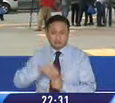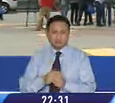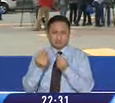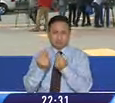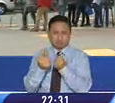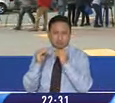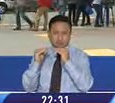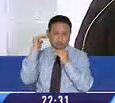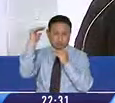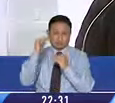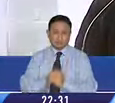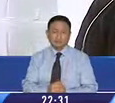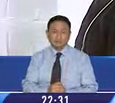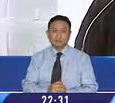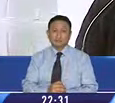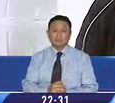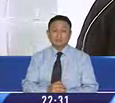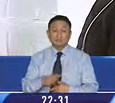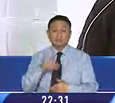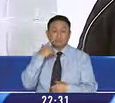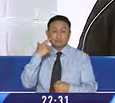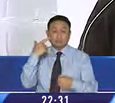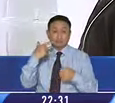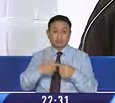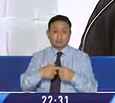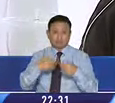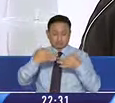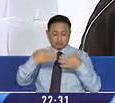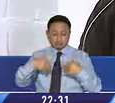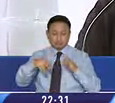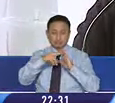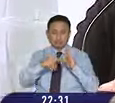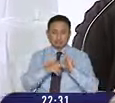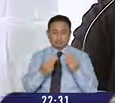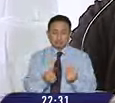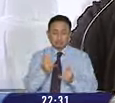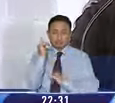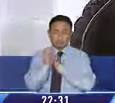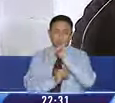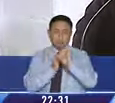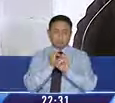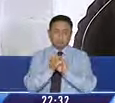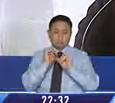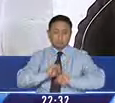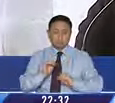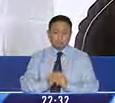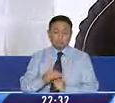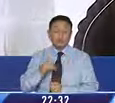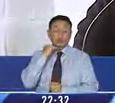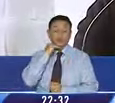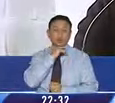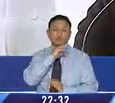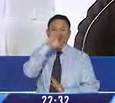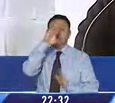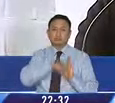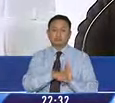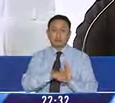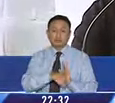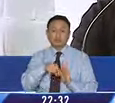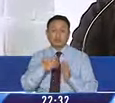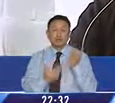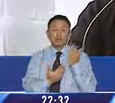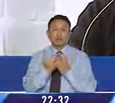de 92. Este combustible, que cumple con normas de calidad internacionales, menos contaminantes y que es una